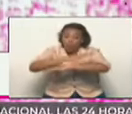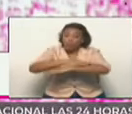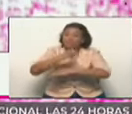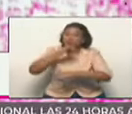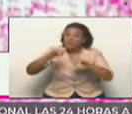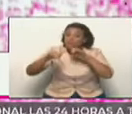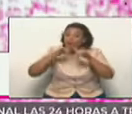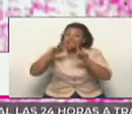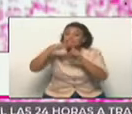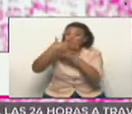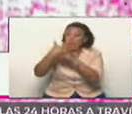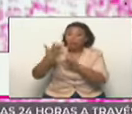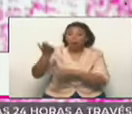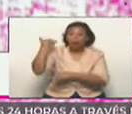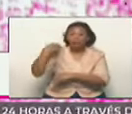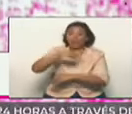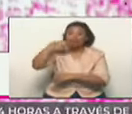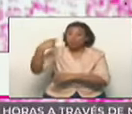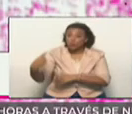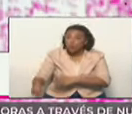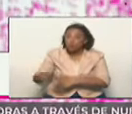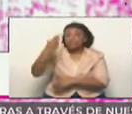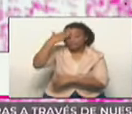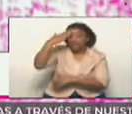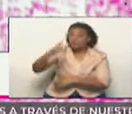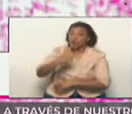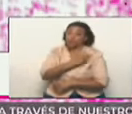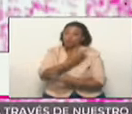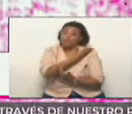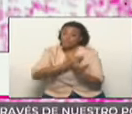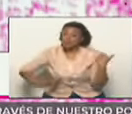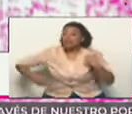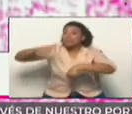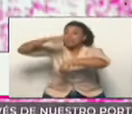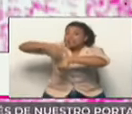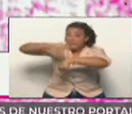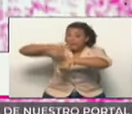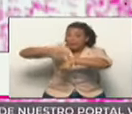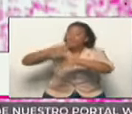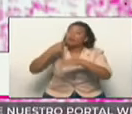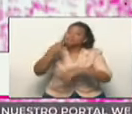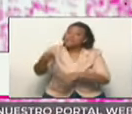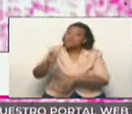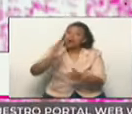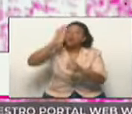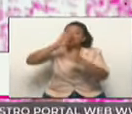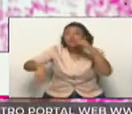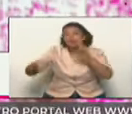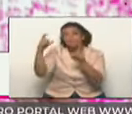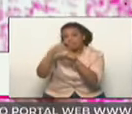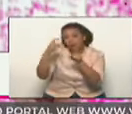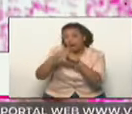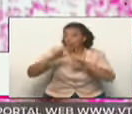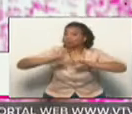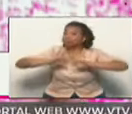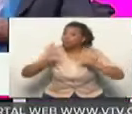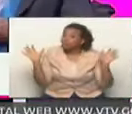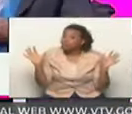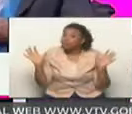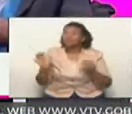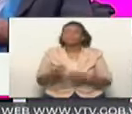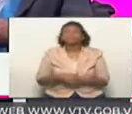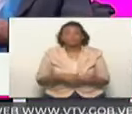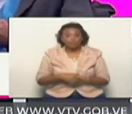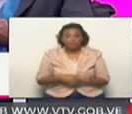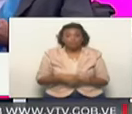informado de los acontecimientos y él como jefe de Estado en su momento diga lo que tiene que decir. Ok, espérate que Miguel Ángel agarre la